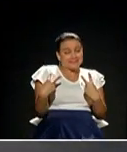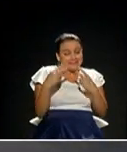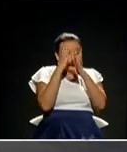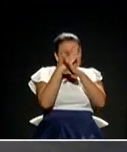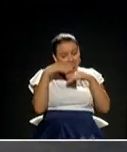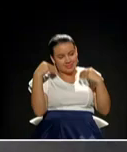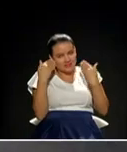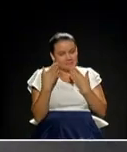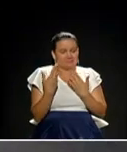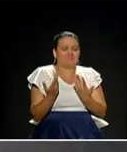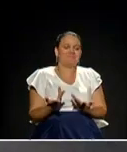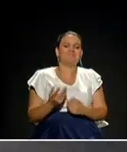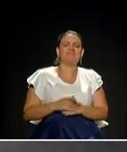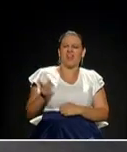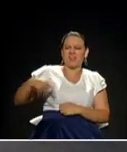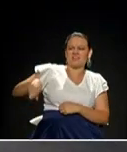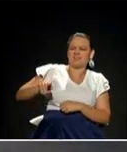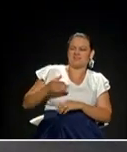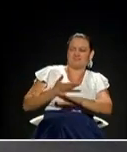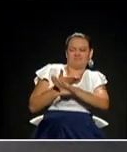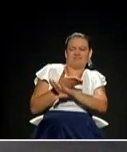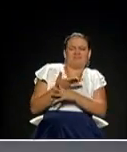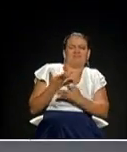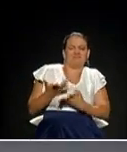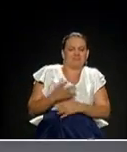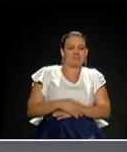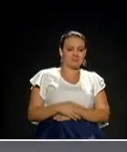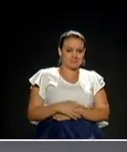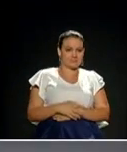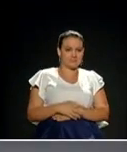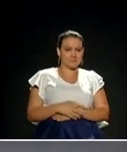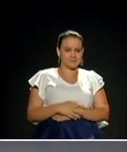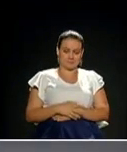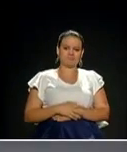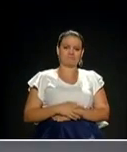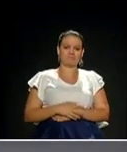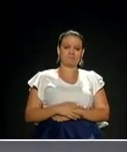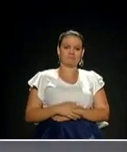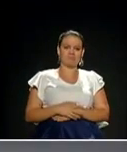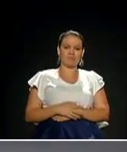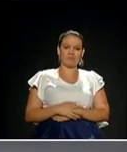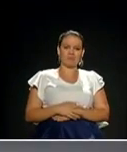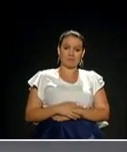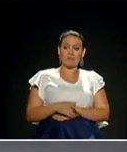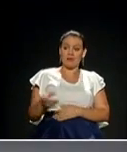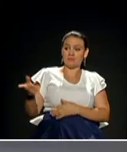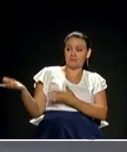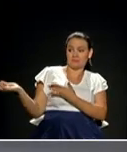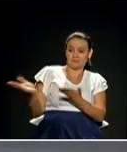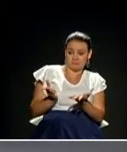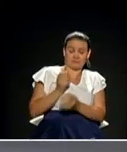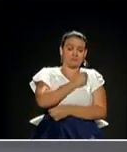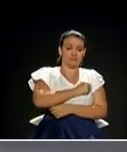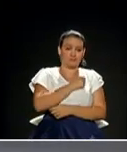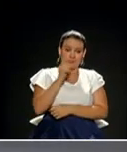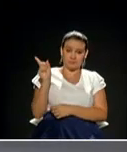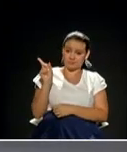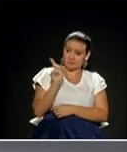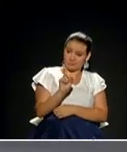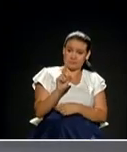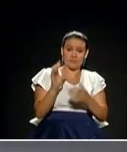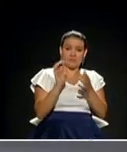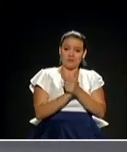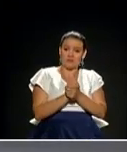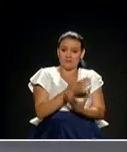conozcan por parte de los candidatos iniciamos entonces para darle la oportunidad de ellos para que se presenten para que saluden a